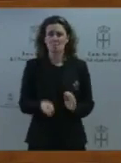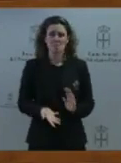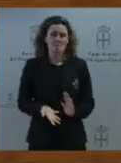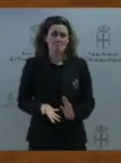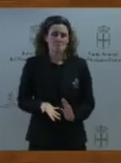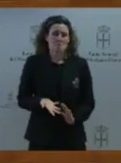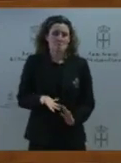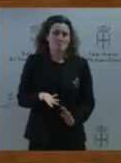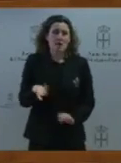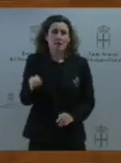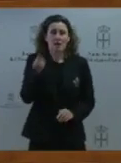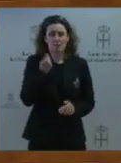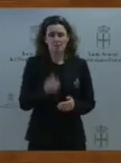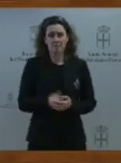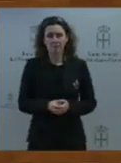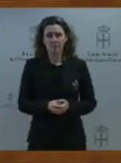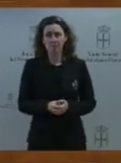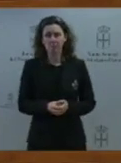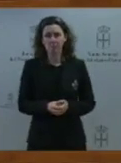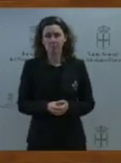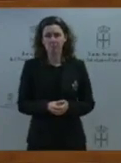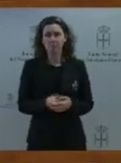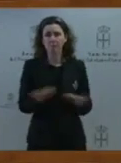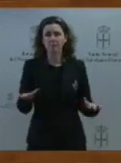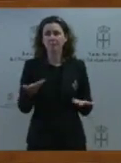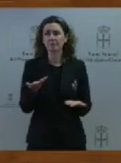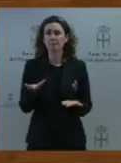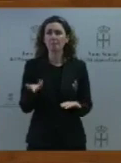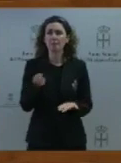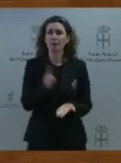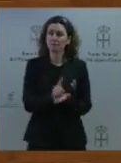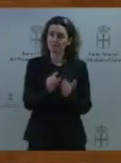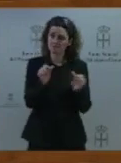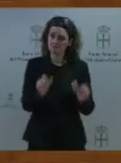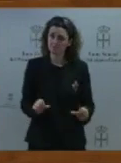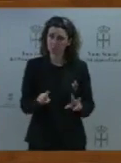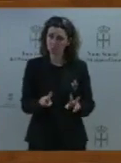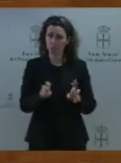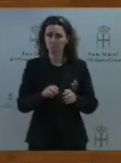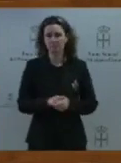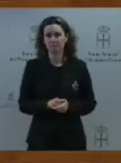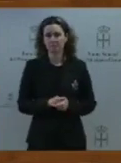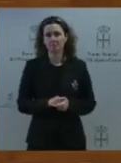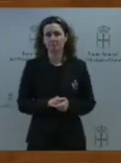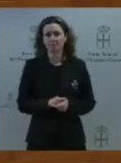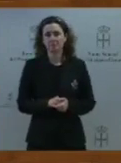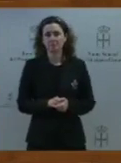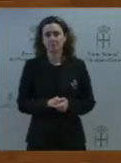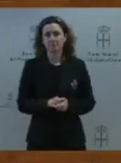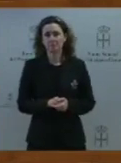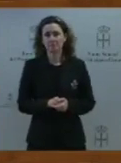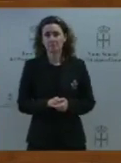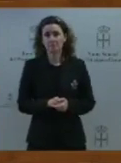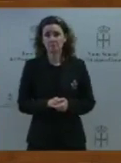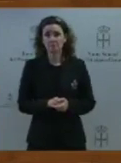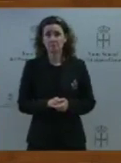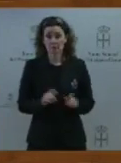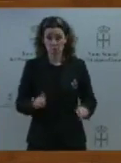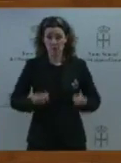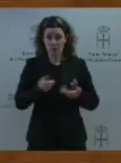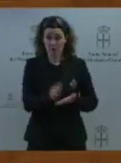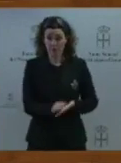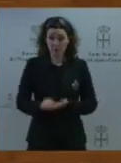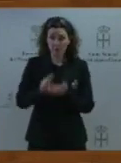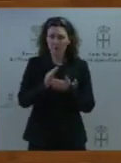hablando de un nuevo modelo quién Apuesta por el modelo sostenible yo he de recordar que el